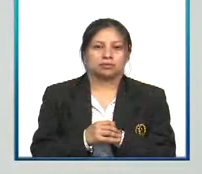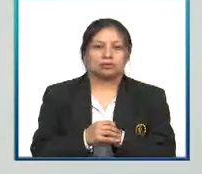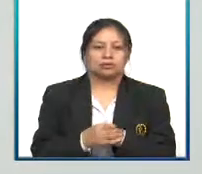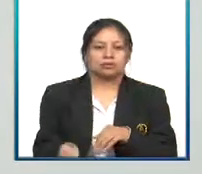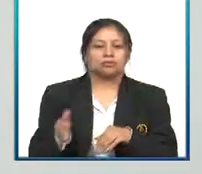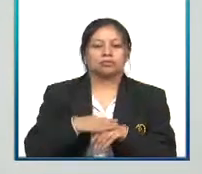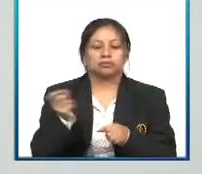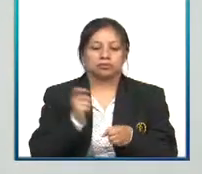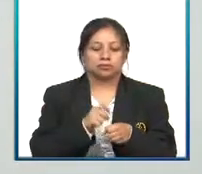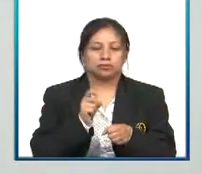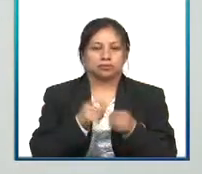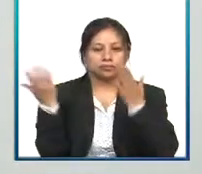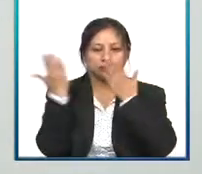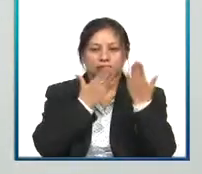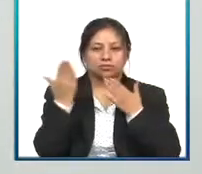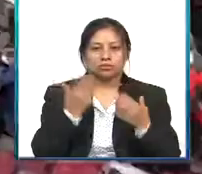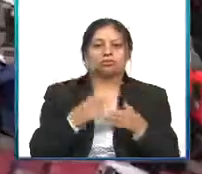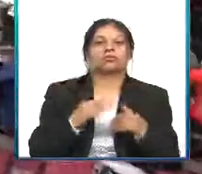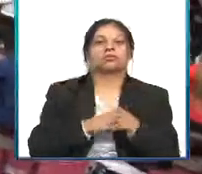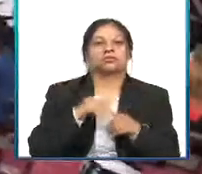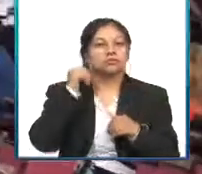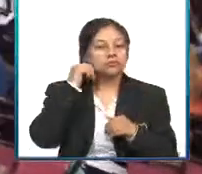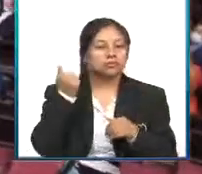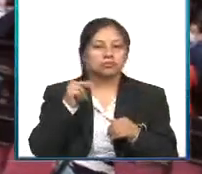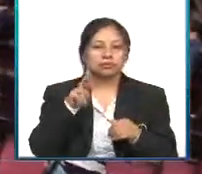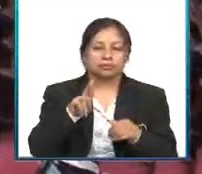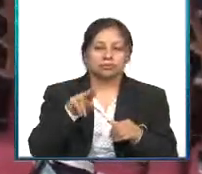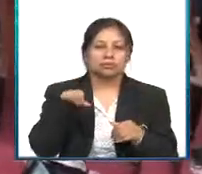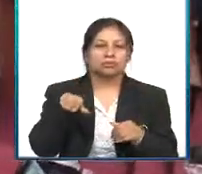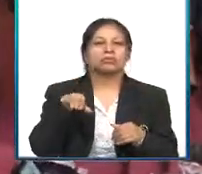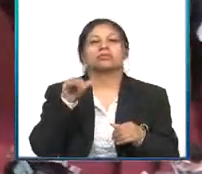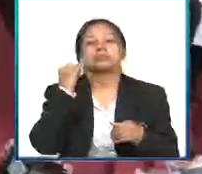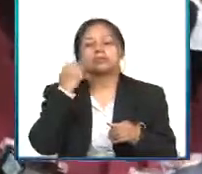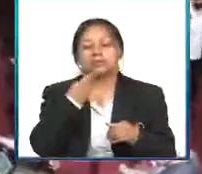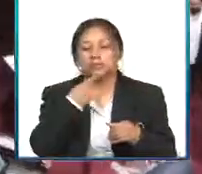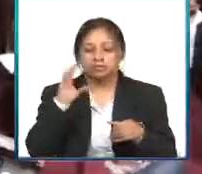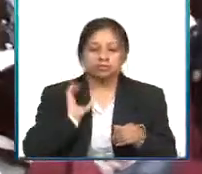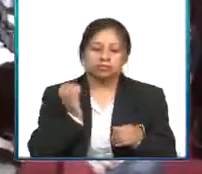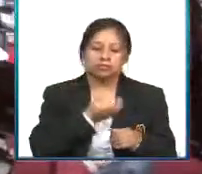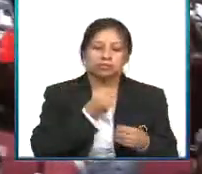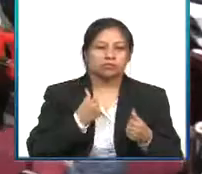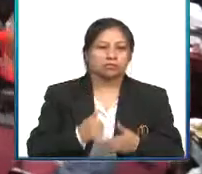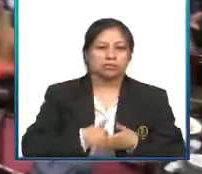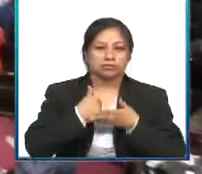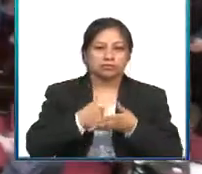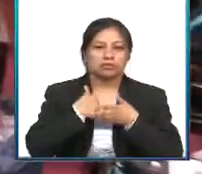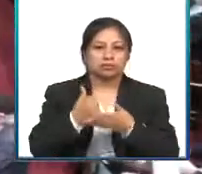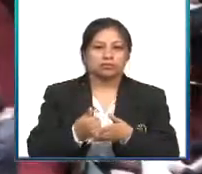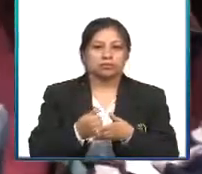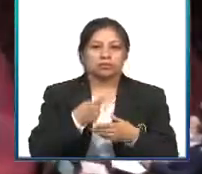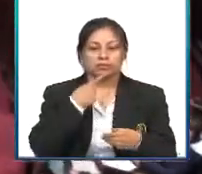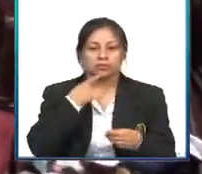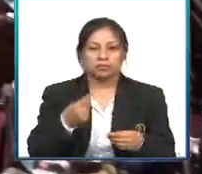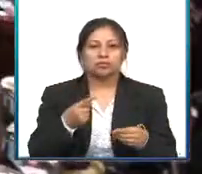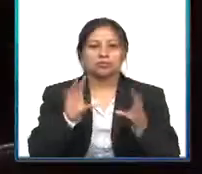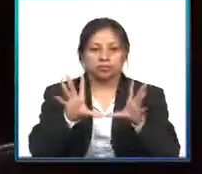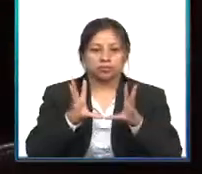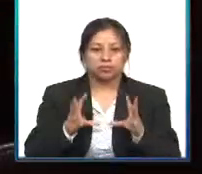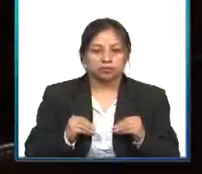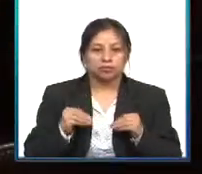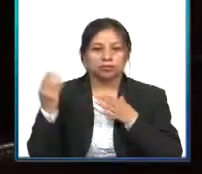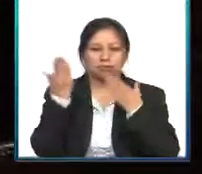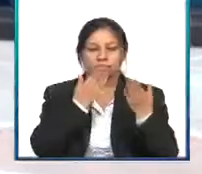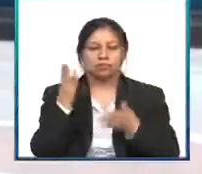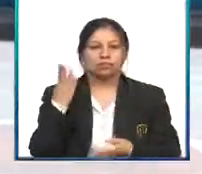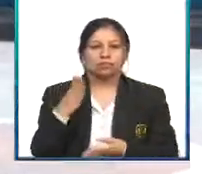Sobre el particular, el estudiante Yaret Daniel García expresó que el decreto aprobado por el Congreso es de mucho beneficio para las familias porque permitió que estudiantes